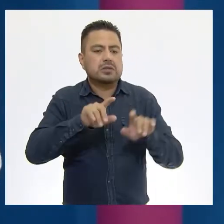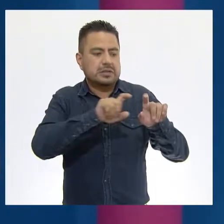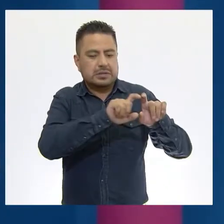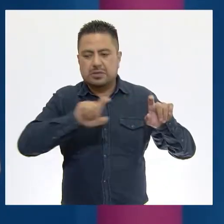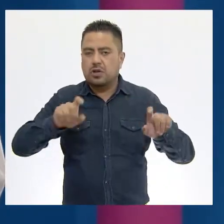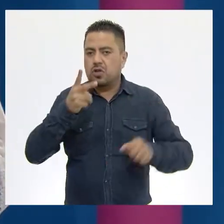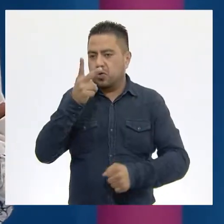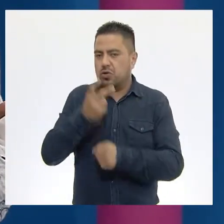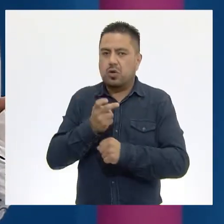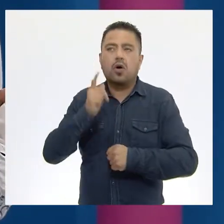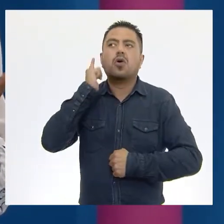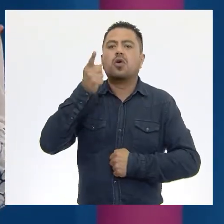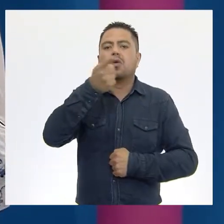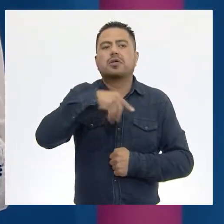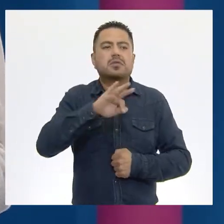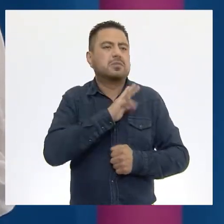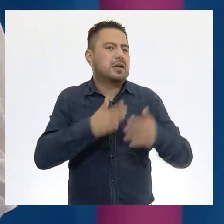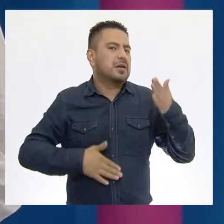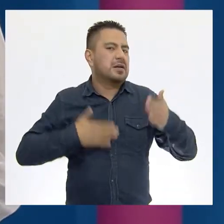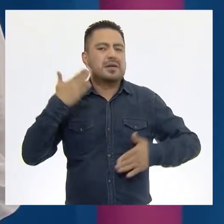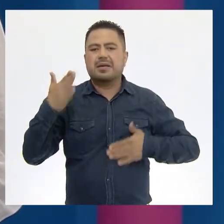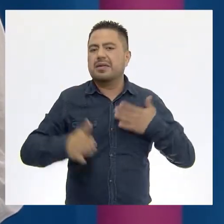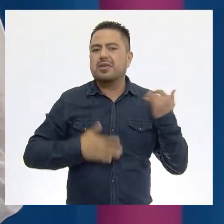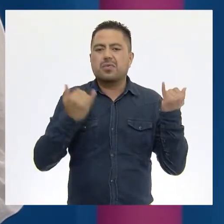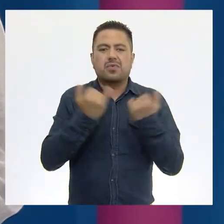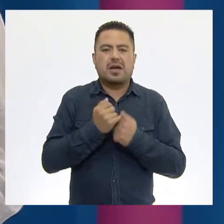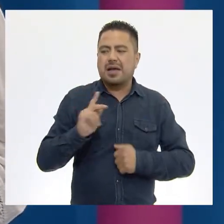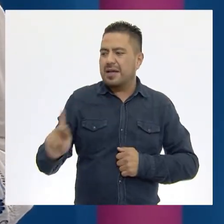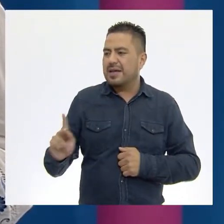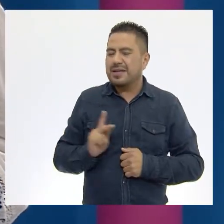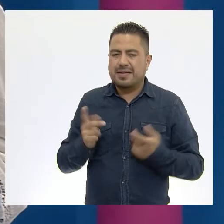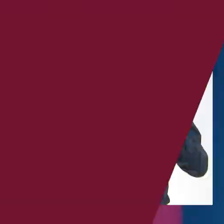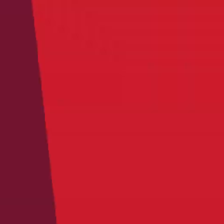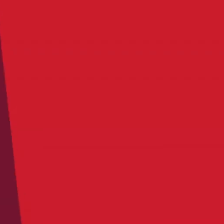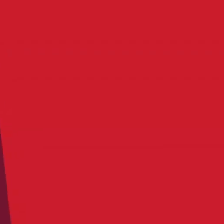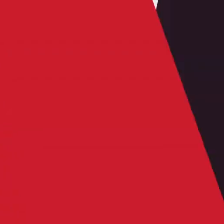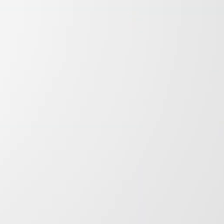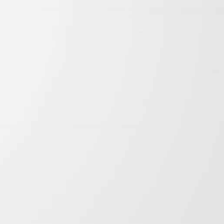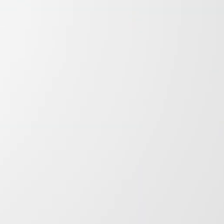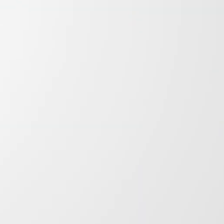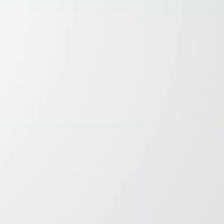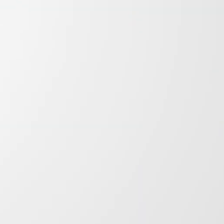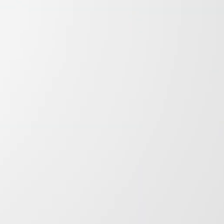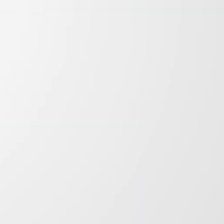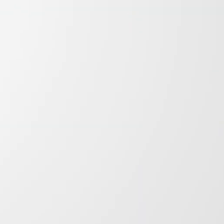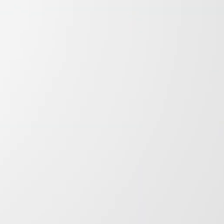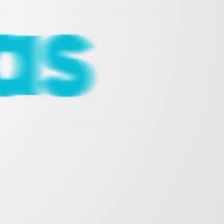parte 2 y espero que lo hayan disfrutado tanto como Gaby y yo. Hasta la próxima.